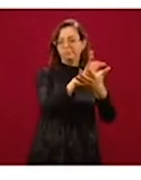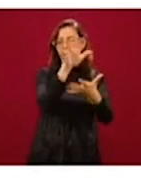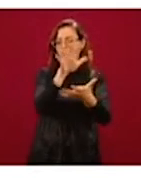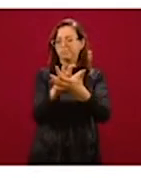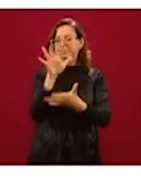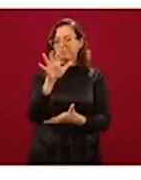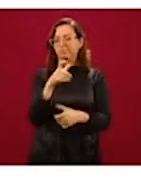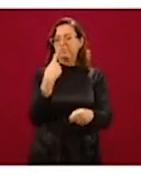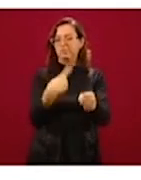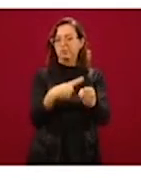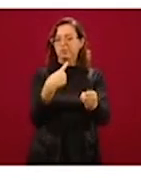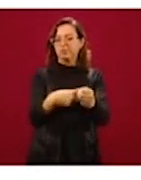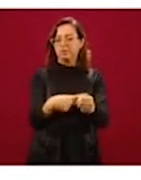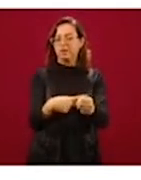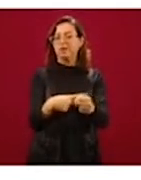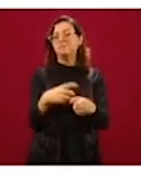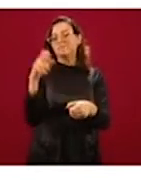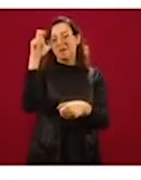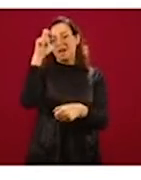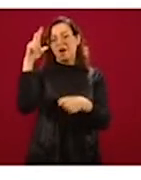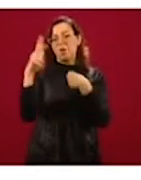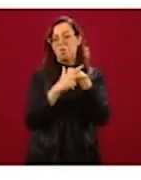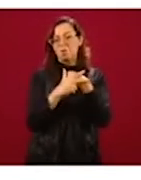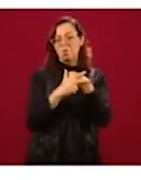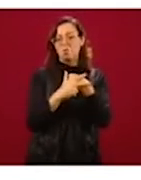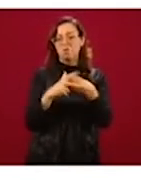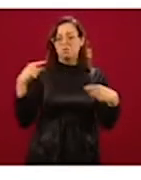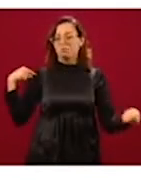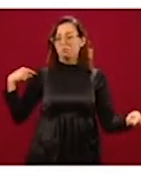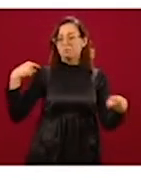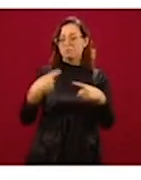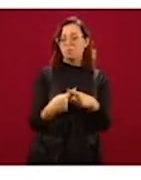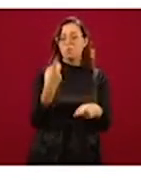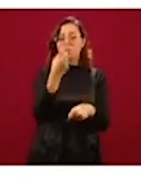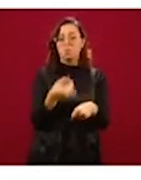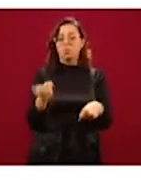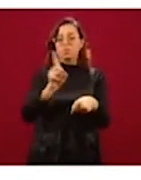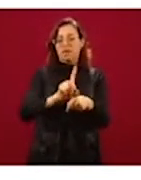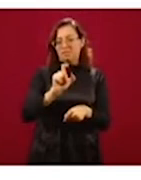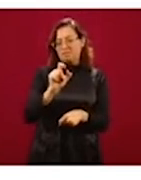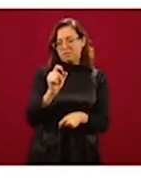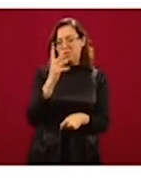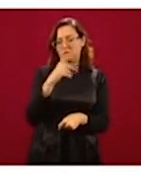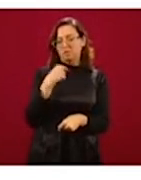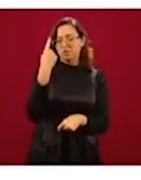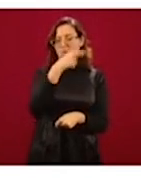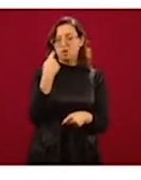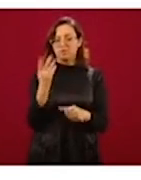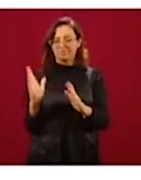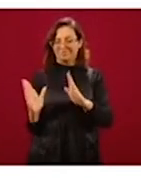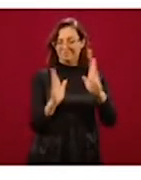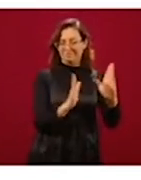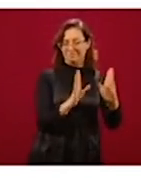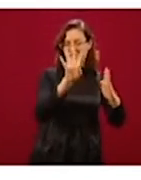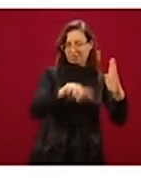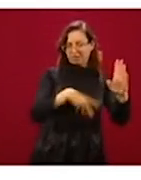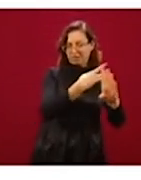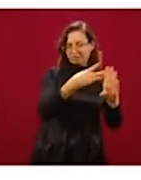porque Europa, en los casos de las últimas 24 horas que se pueden ver en la tabla del lado izquierdo, presenta la